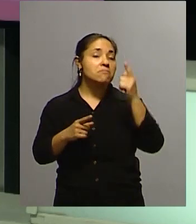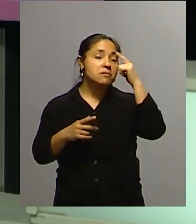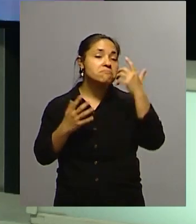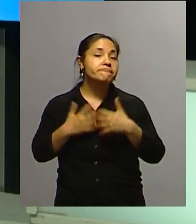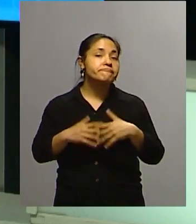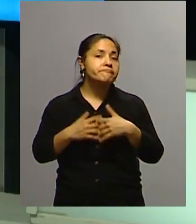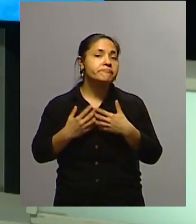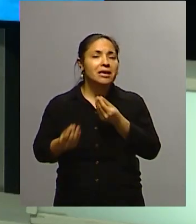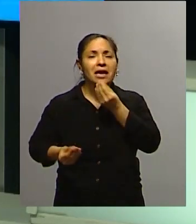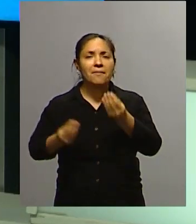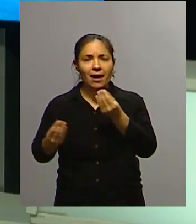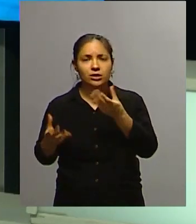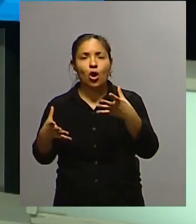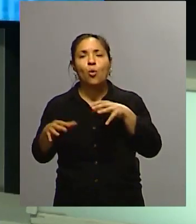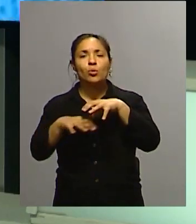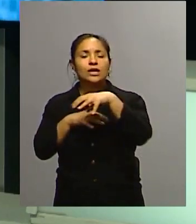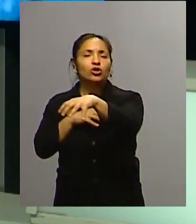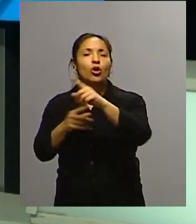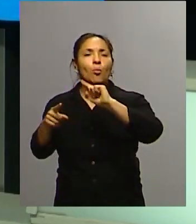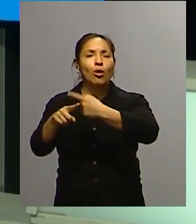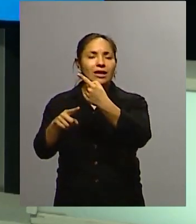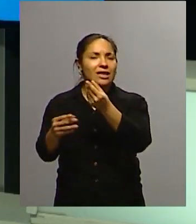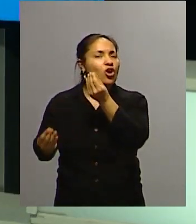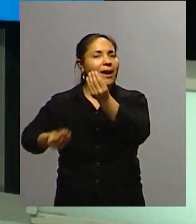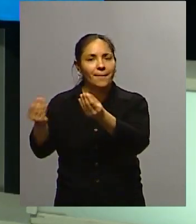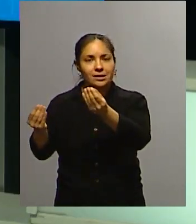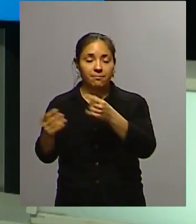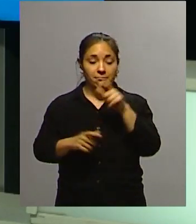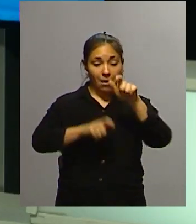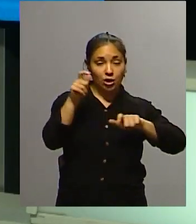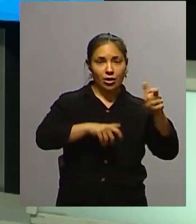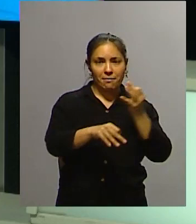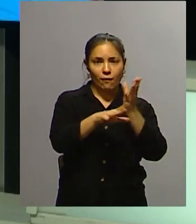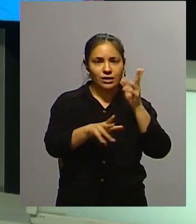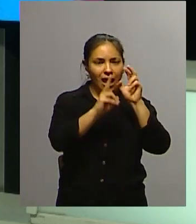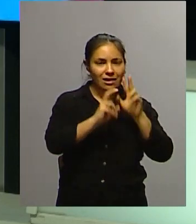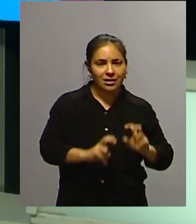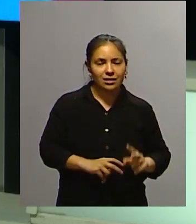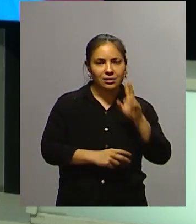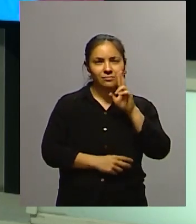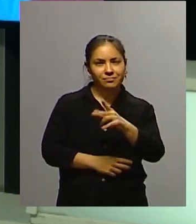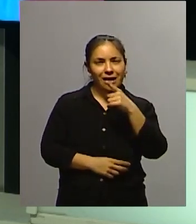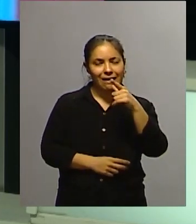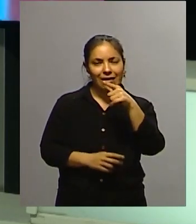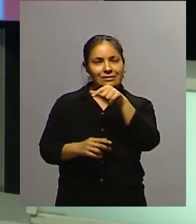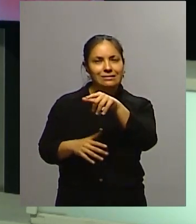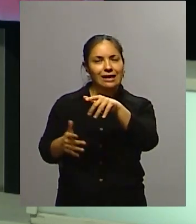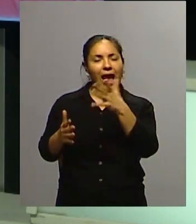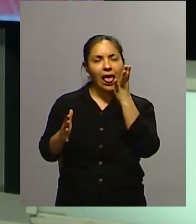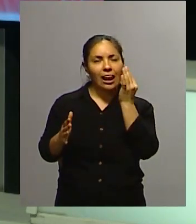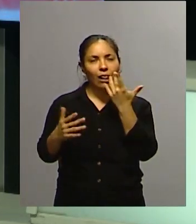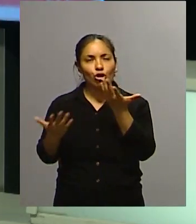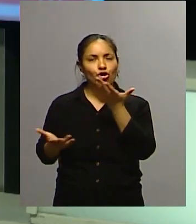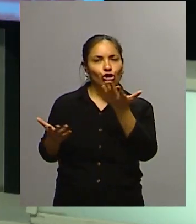clase política en general. Muchos analistas hablan de que hay como una especie de indiferencia o